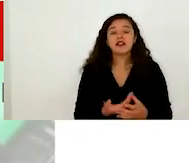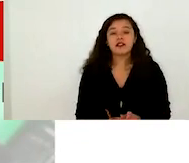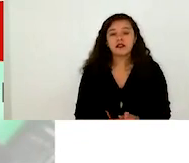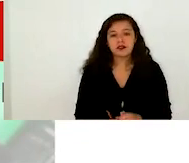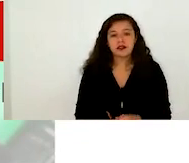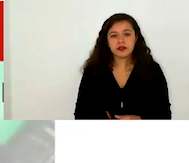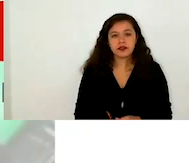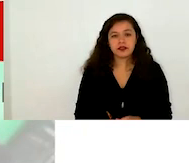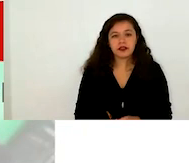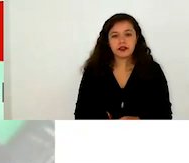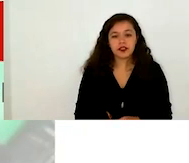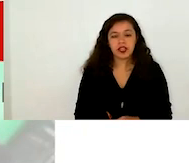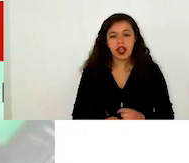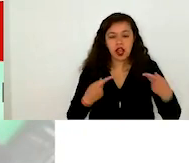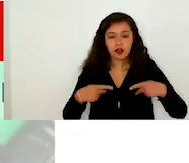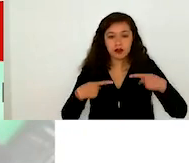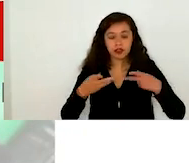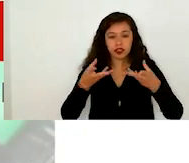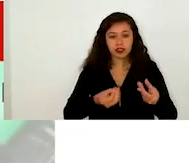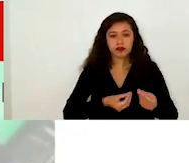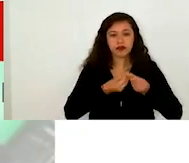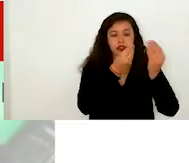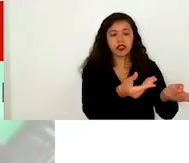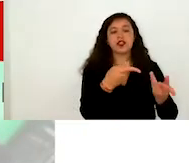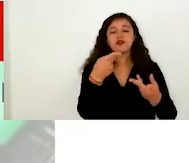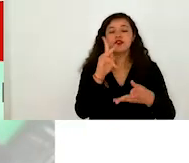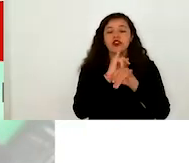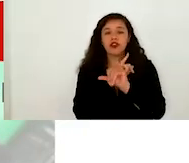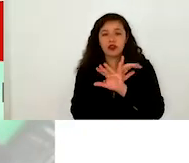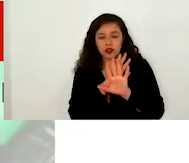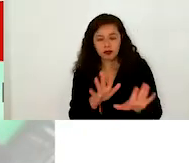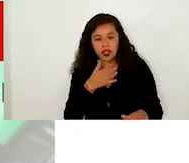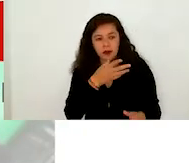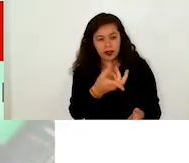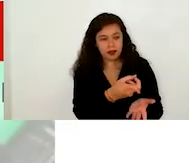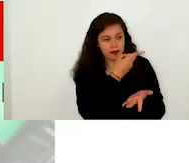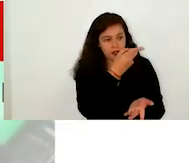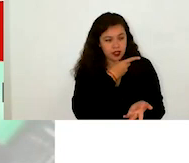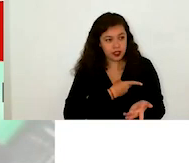regresarle al otro parte de la información que me está dando